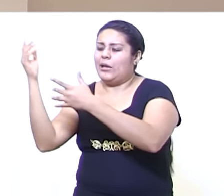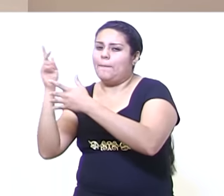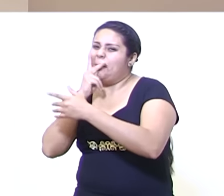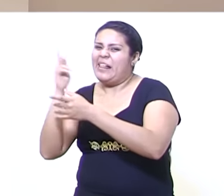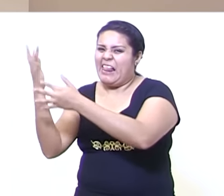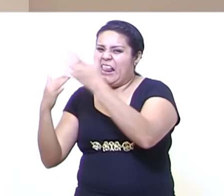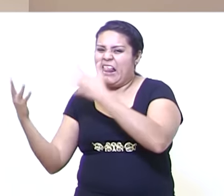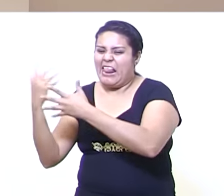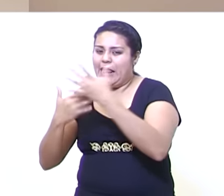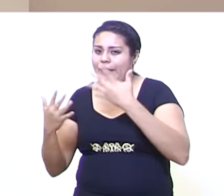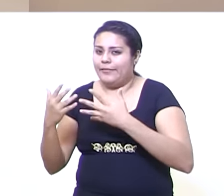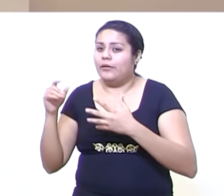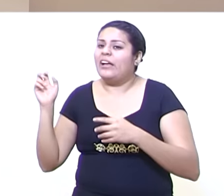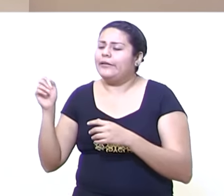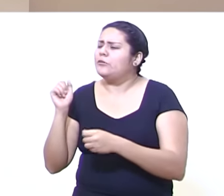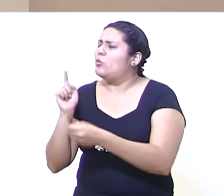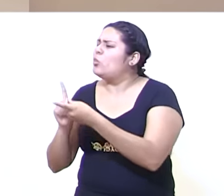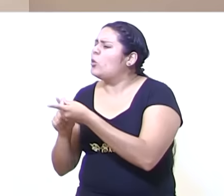Muy bien.